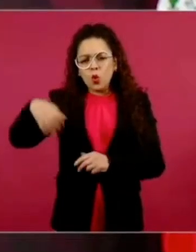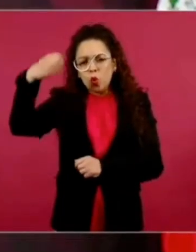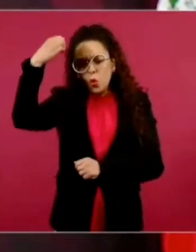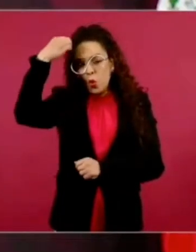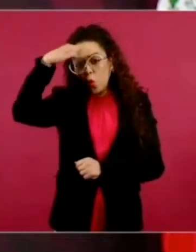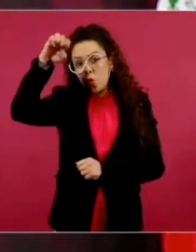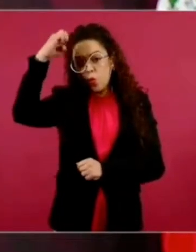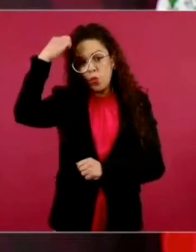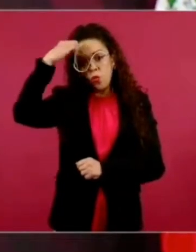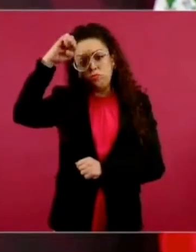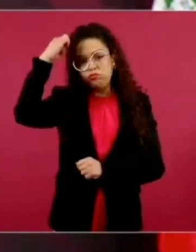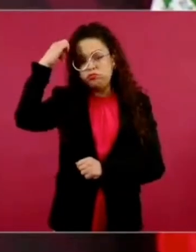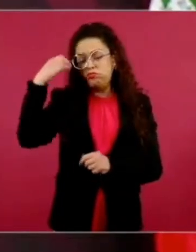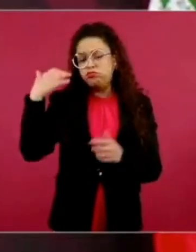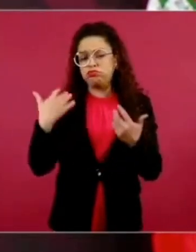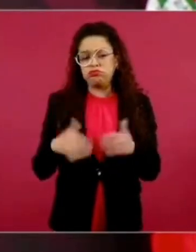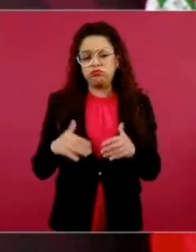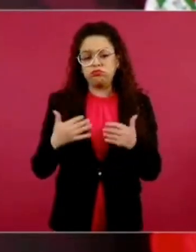muchos libros,